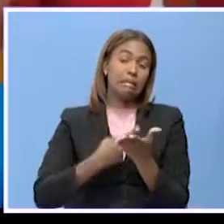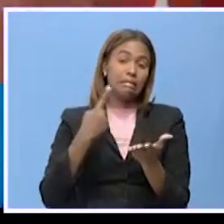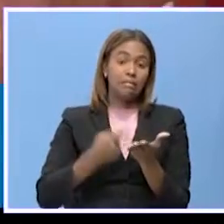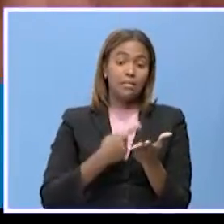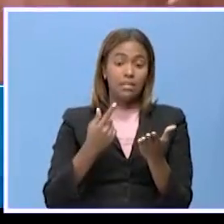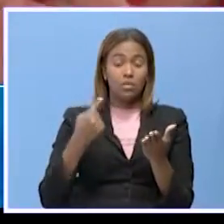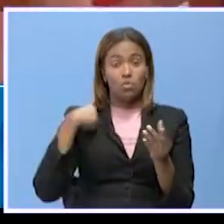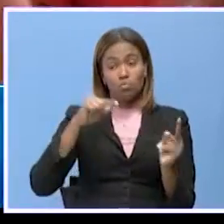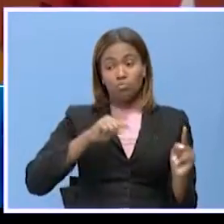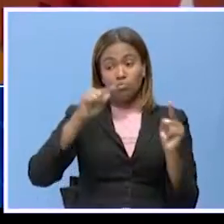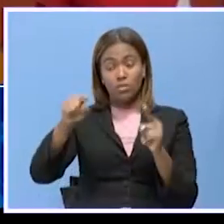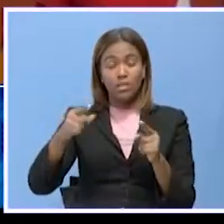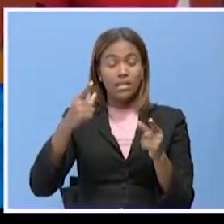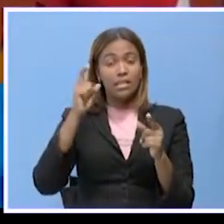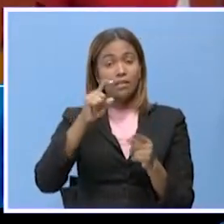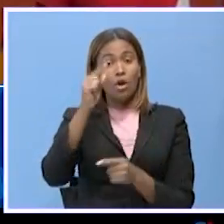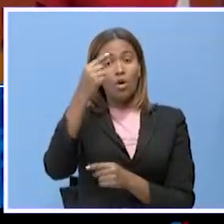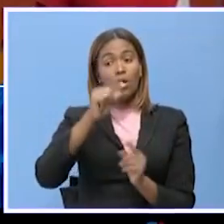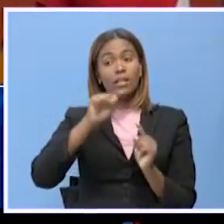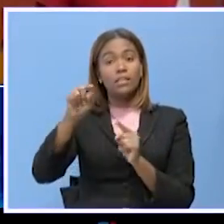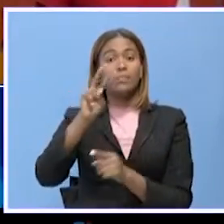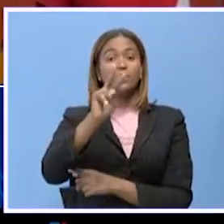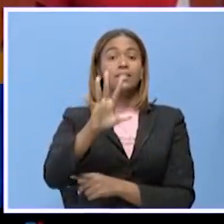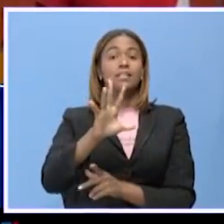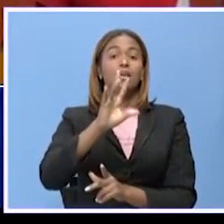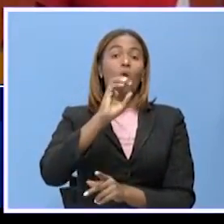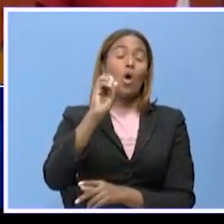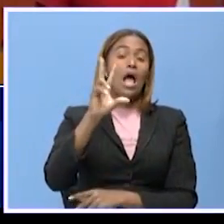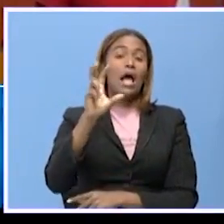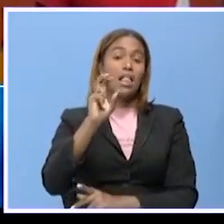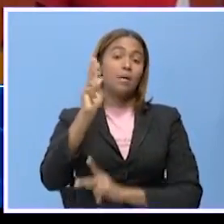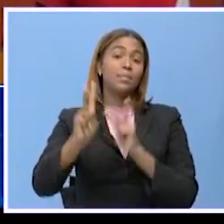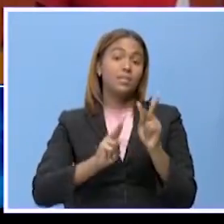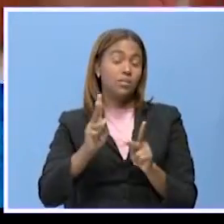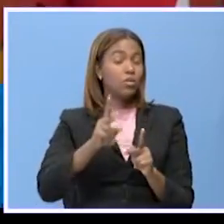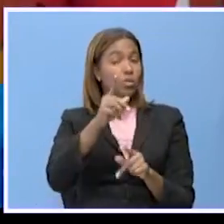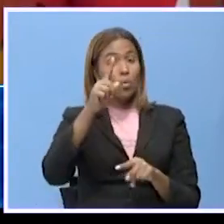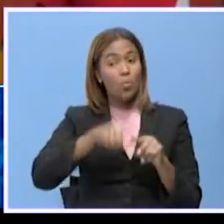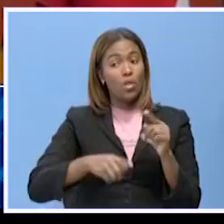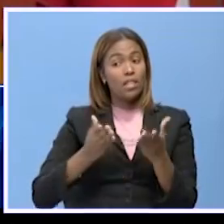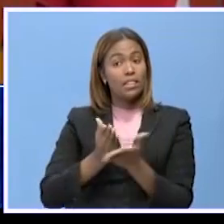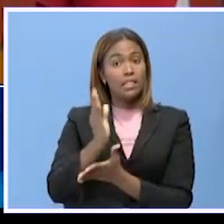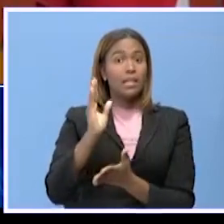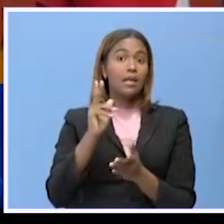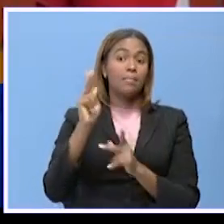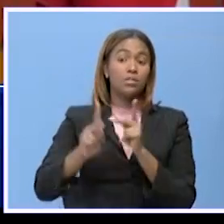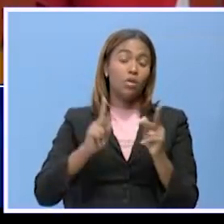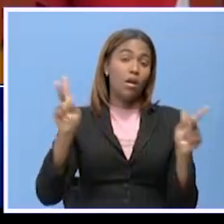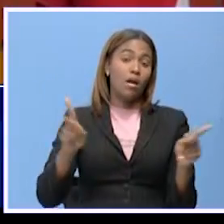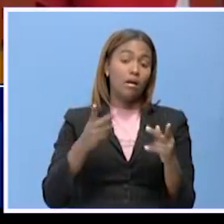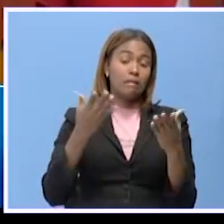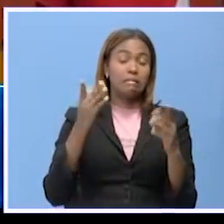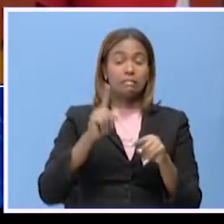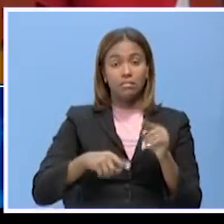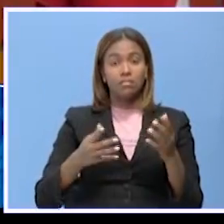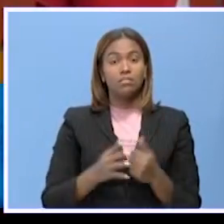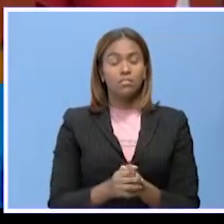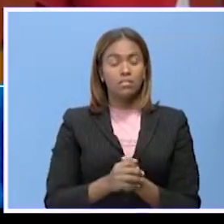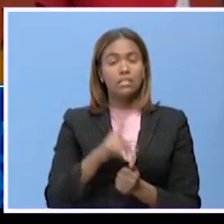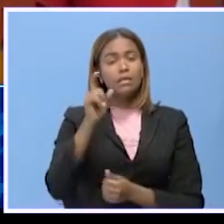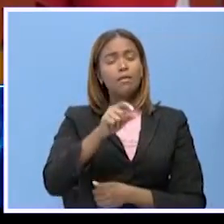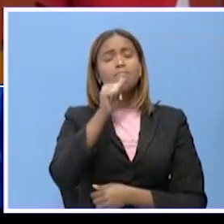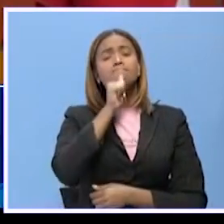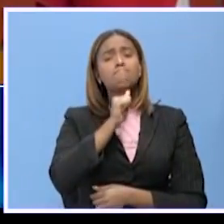un sitio te dicen que solamente pueden entrar 25 o 30 personas. Tú no puedes meter 20 músicos. Recomienda, sin embargo, a tener